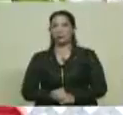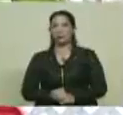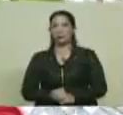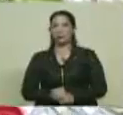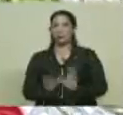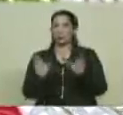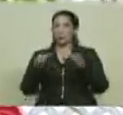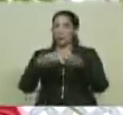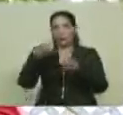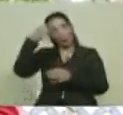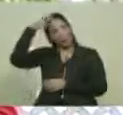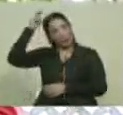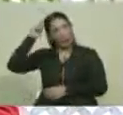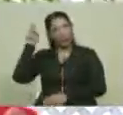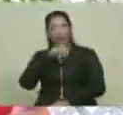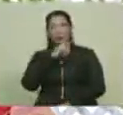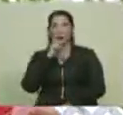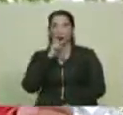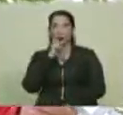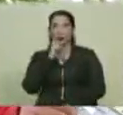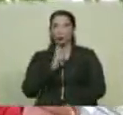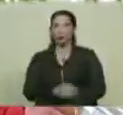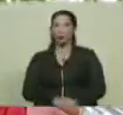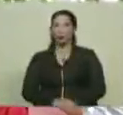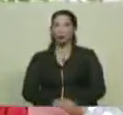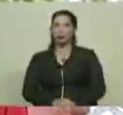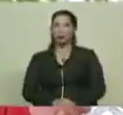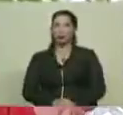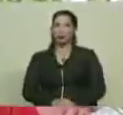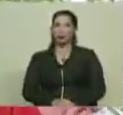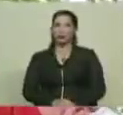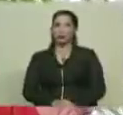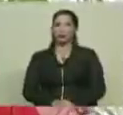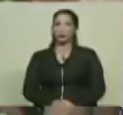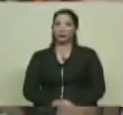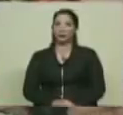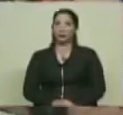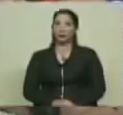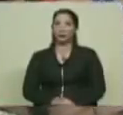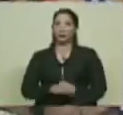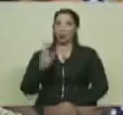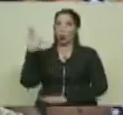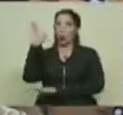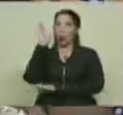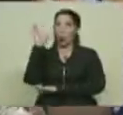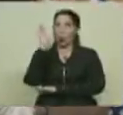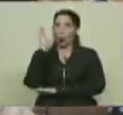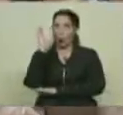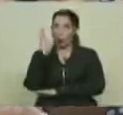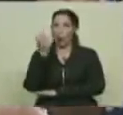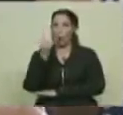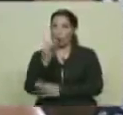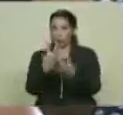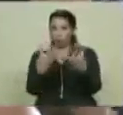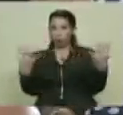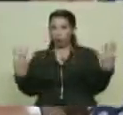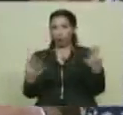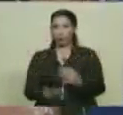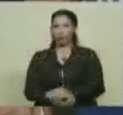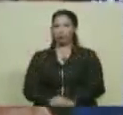de la embajada rusa, que otro de Colombia también están presentes.